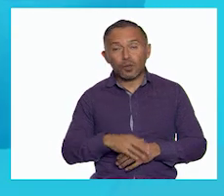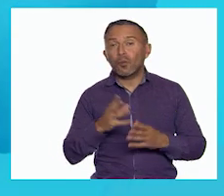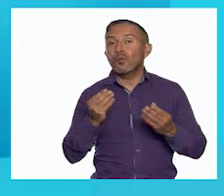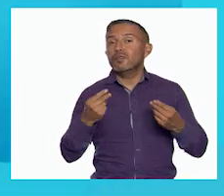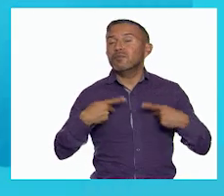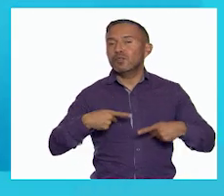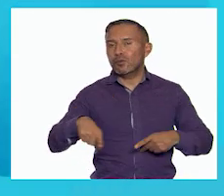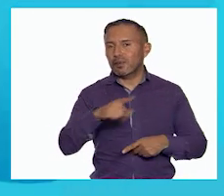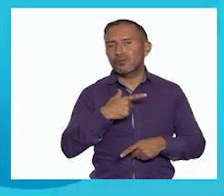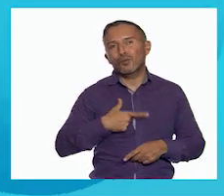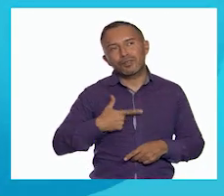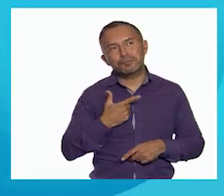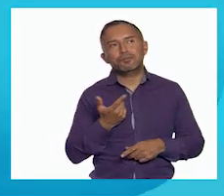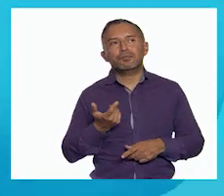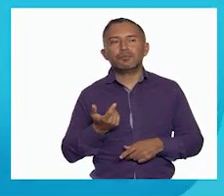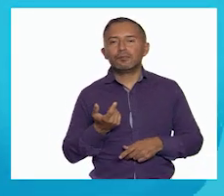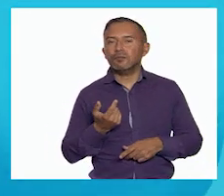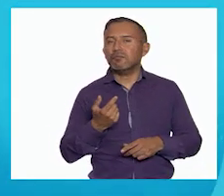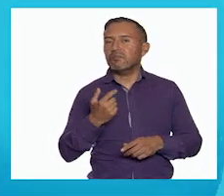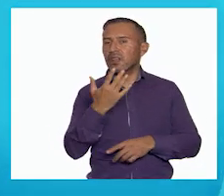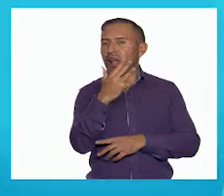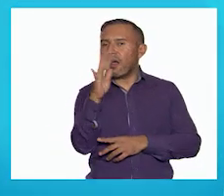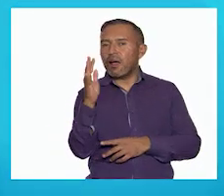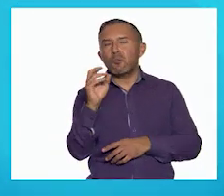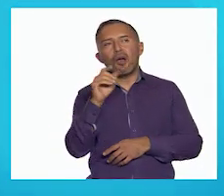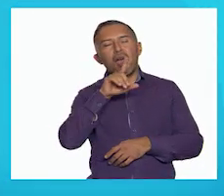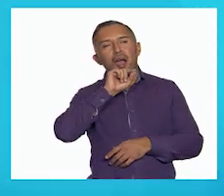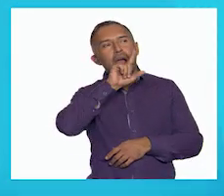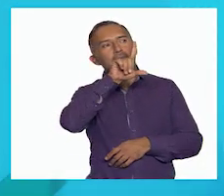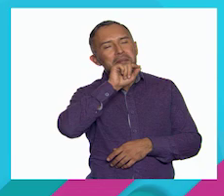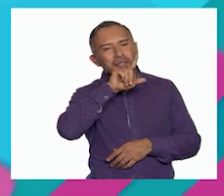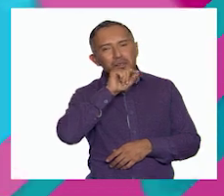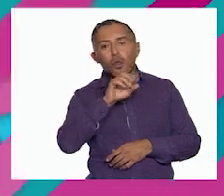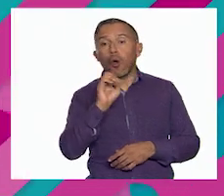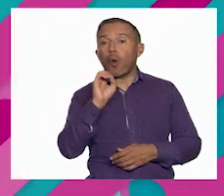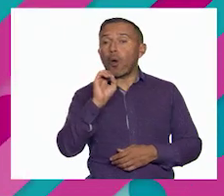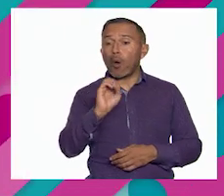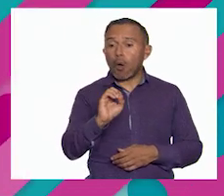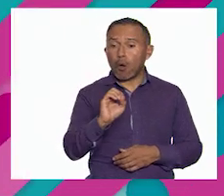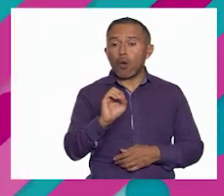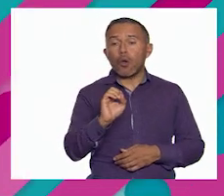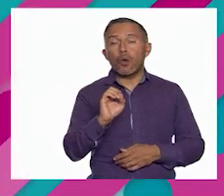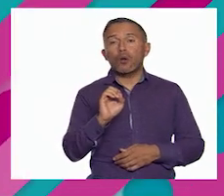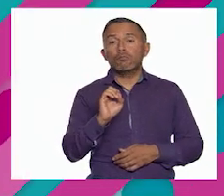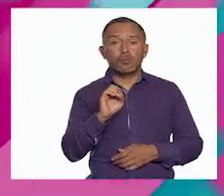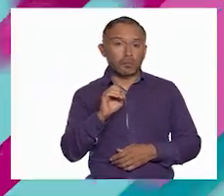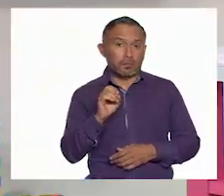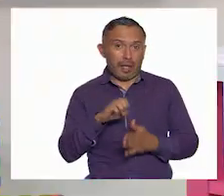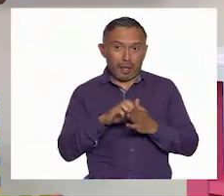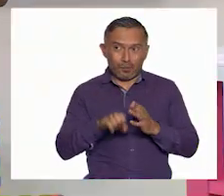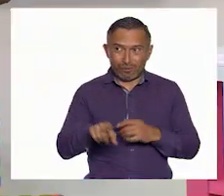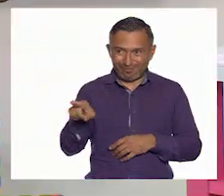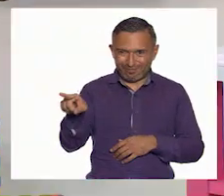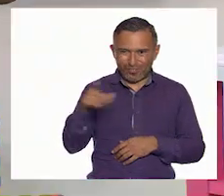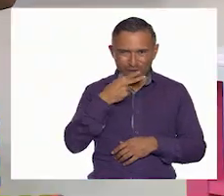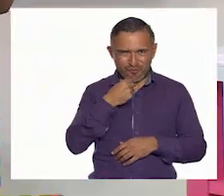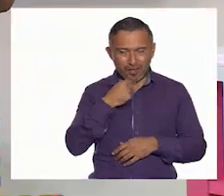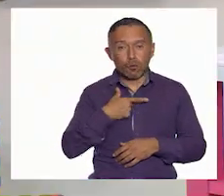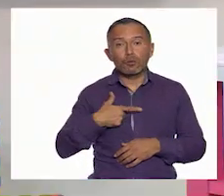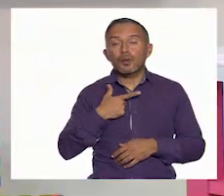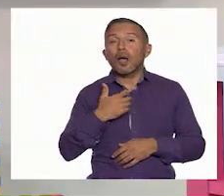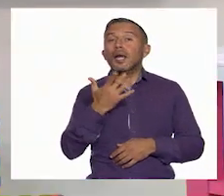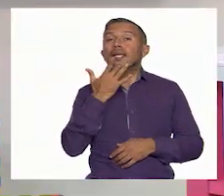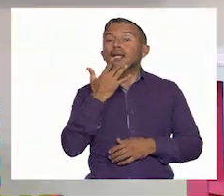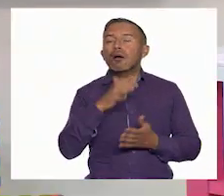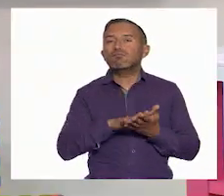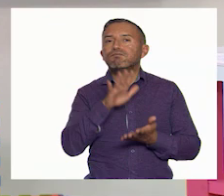naturaleza. Puede ser, por ejemplo, el sonido de las aves o en este caso el sonido de las ranas. Ha de ser muy